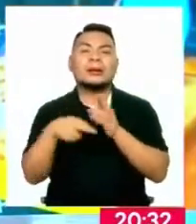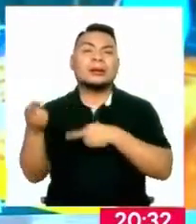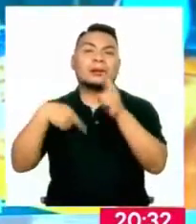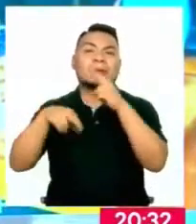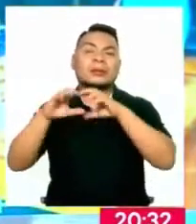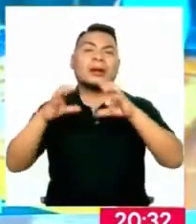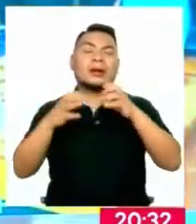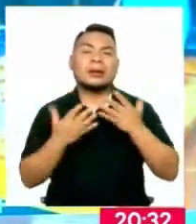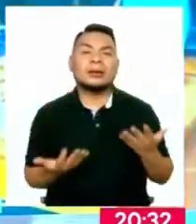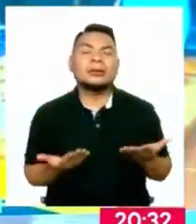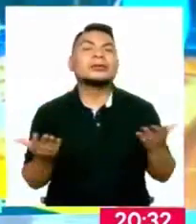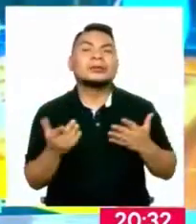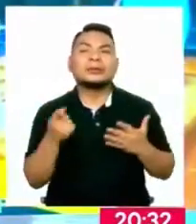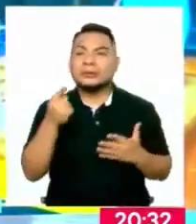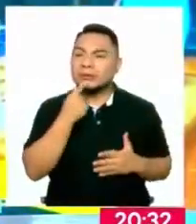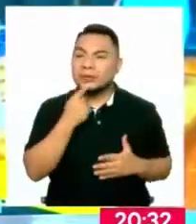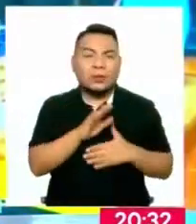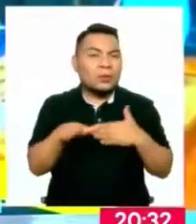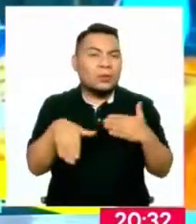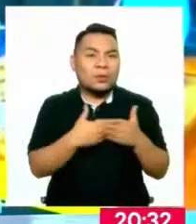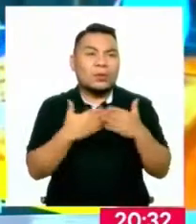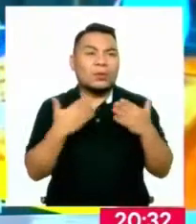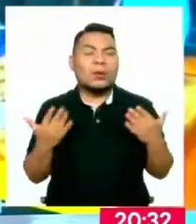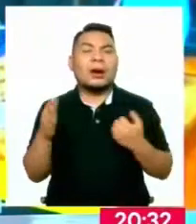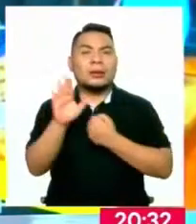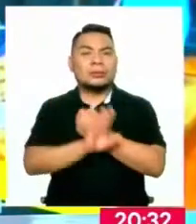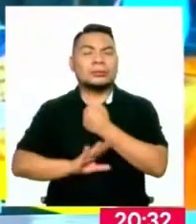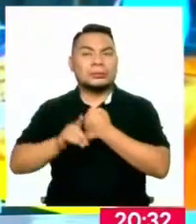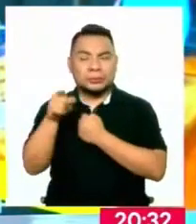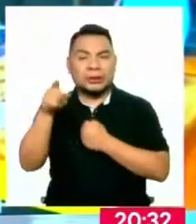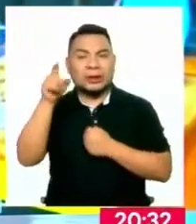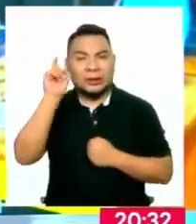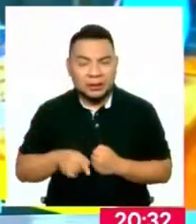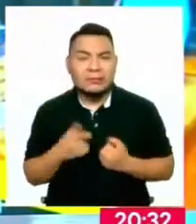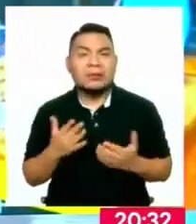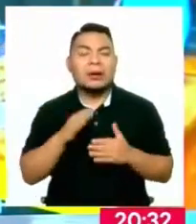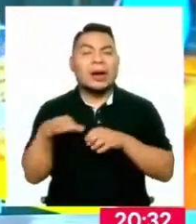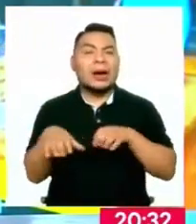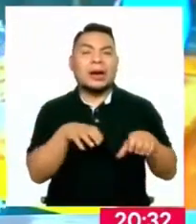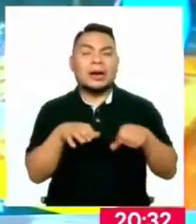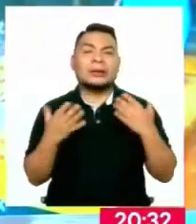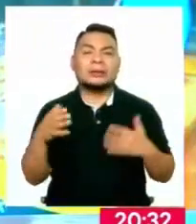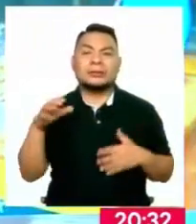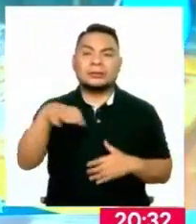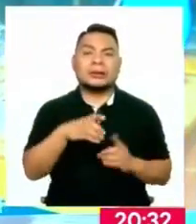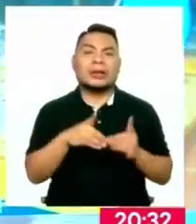retorno a clases en donde detalla todas las medidas de bioseguridad que deberán ejecutar los centros educativos.